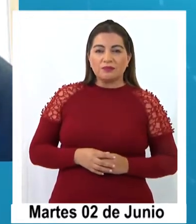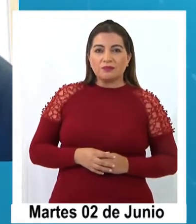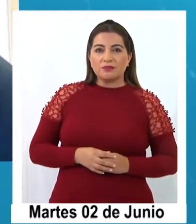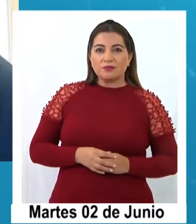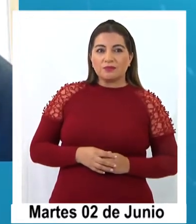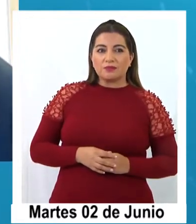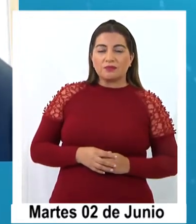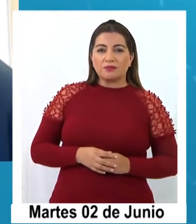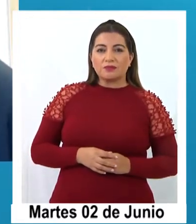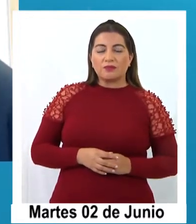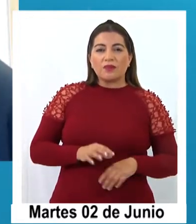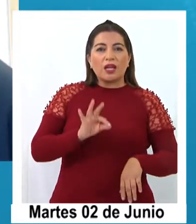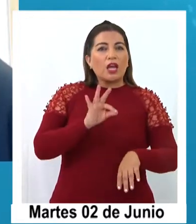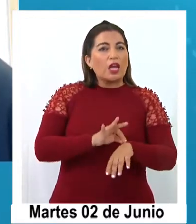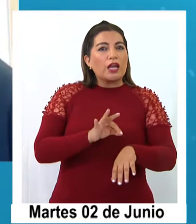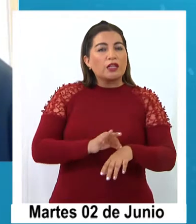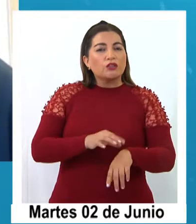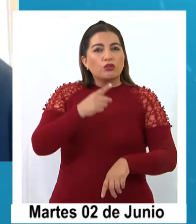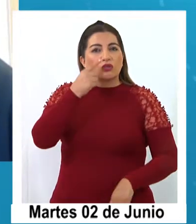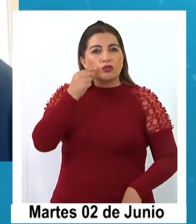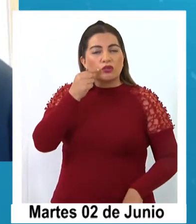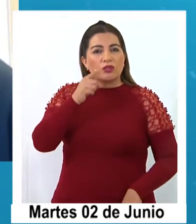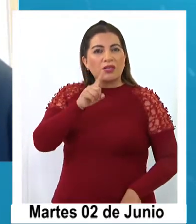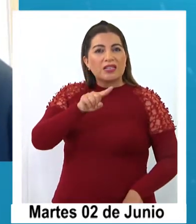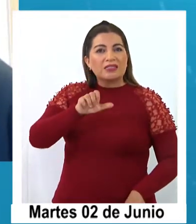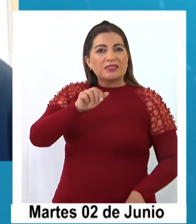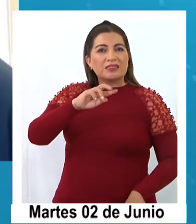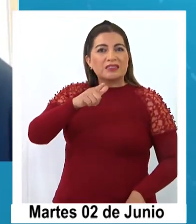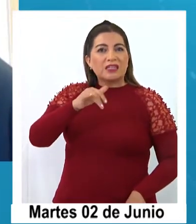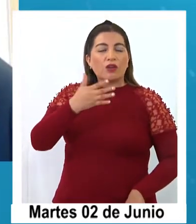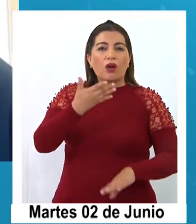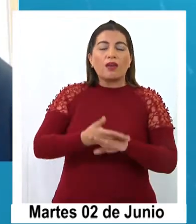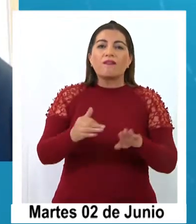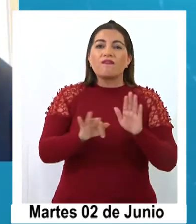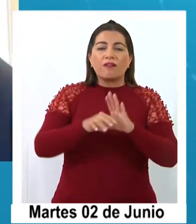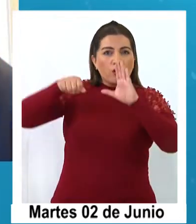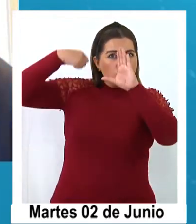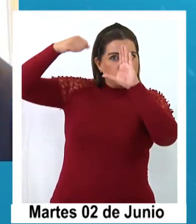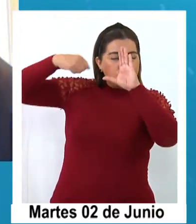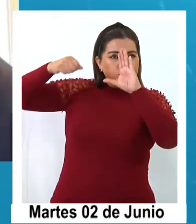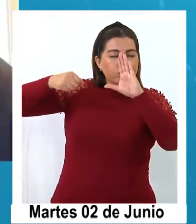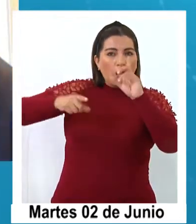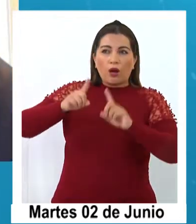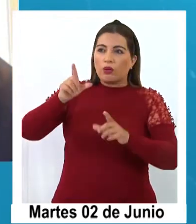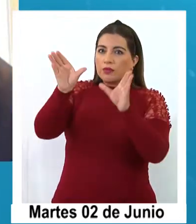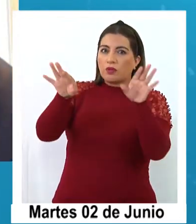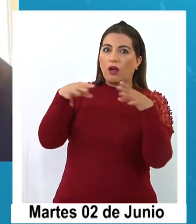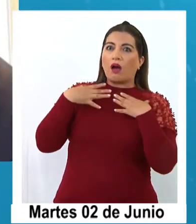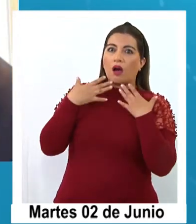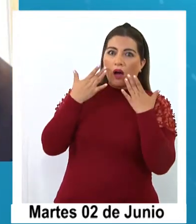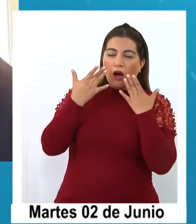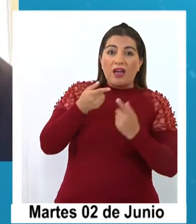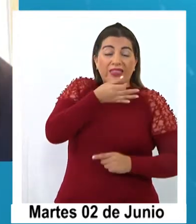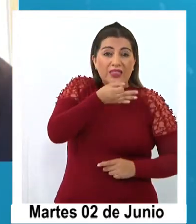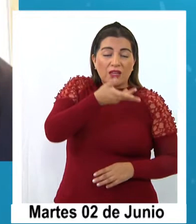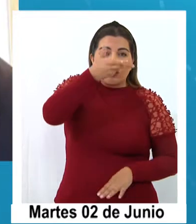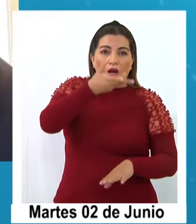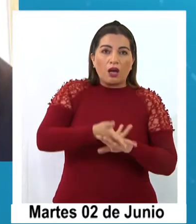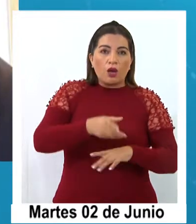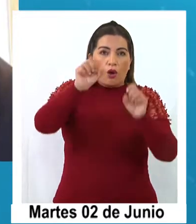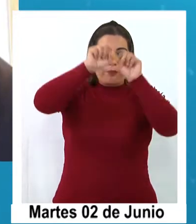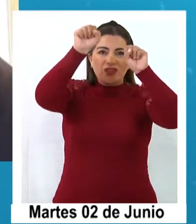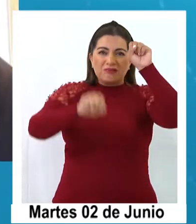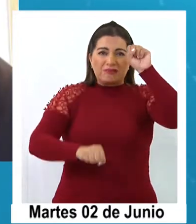Sí, el doctor Sergio Calcaño, ¿cierto?, publicó una entrevista por Facebook que provocó bastante impacto, donde señaló que estaban